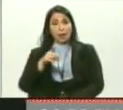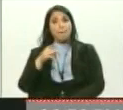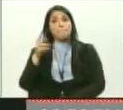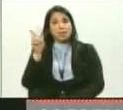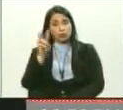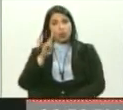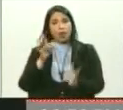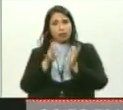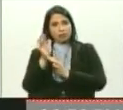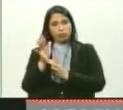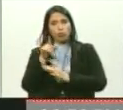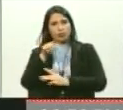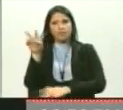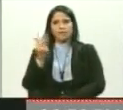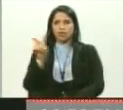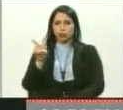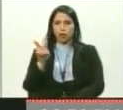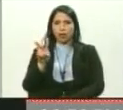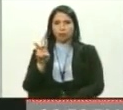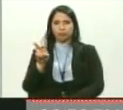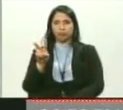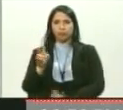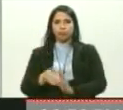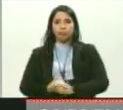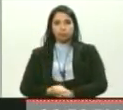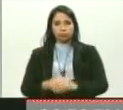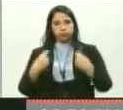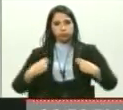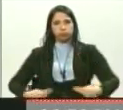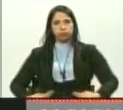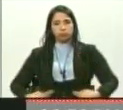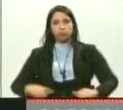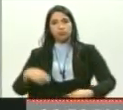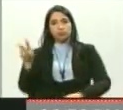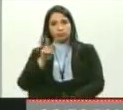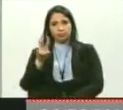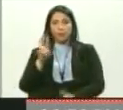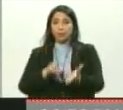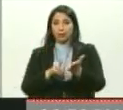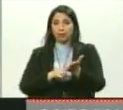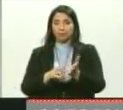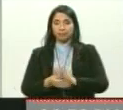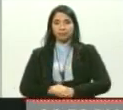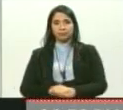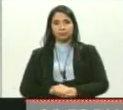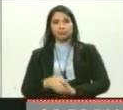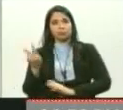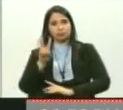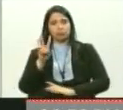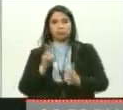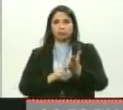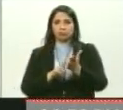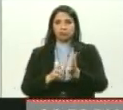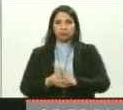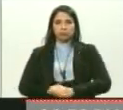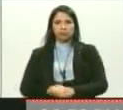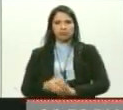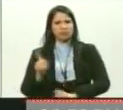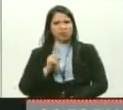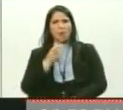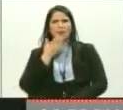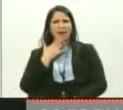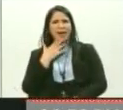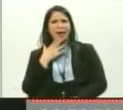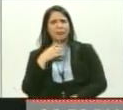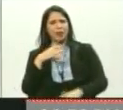Redentor, esa es la Venezuela humanista, esa es la Venezuela de verdad, la Venezuela de verdad. No la que saca la